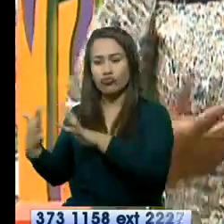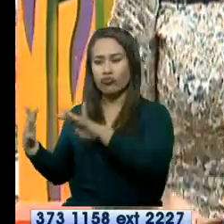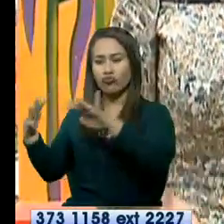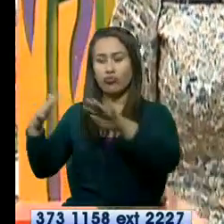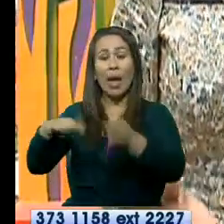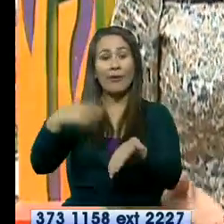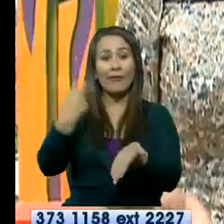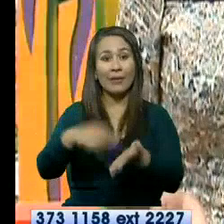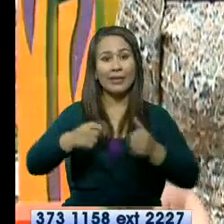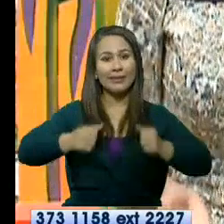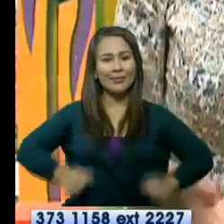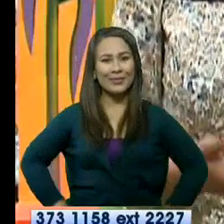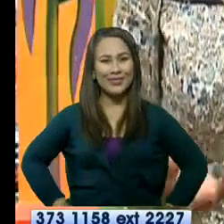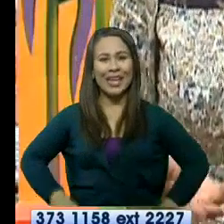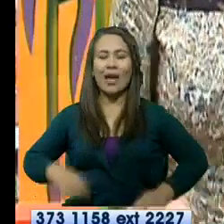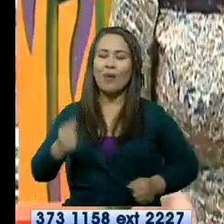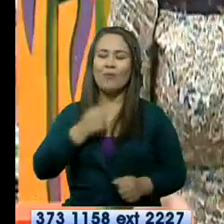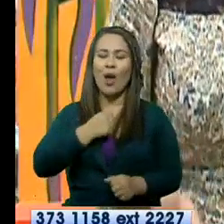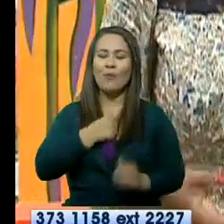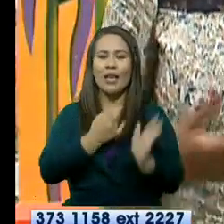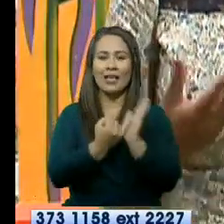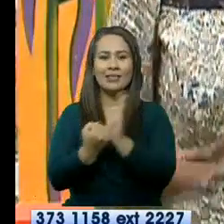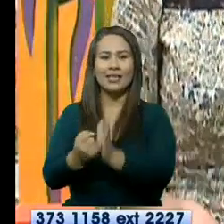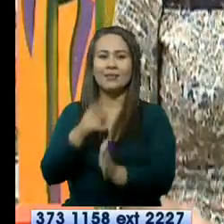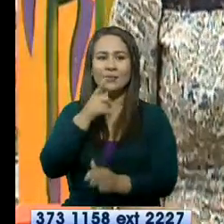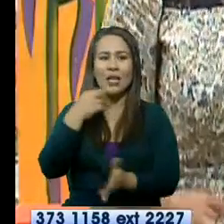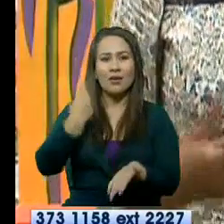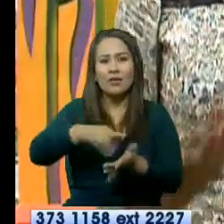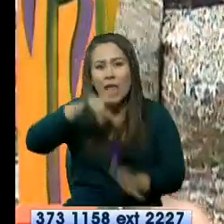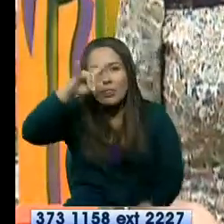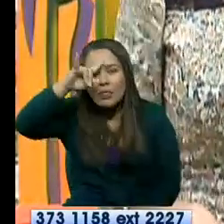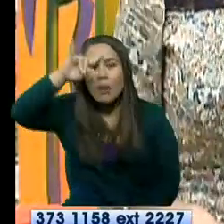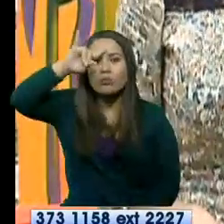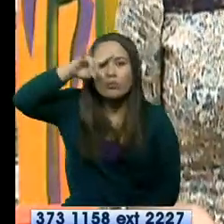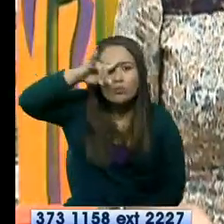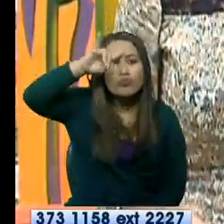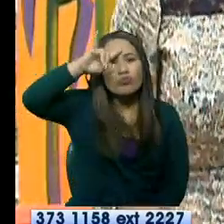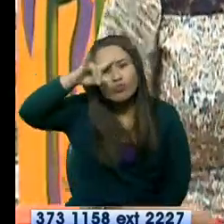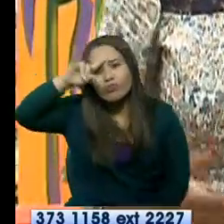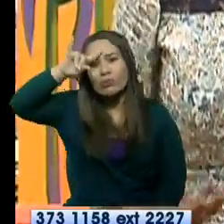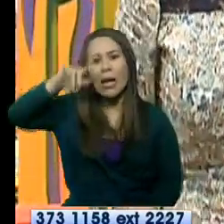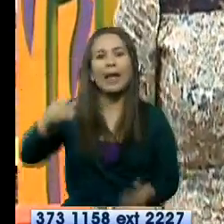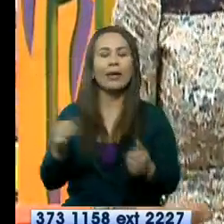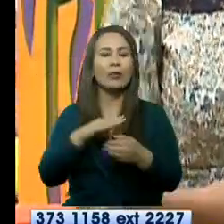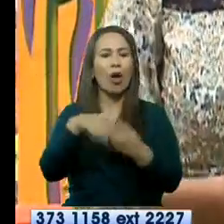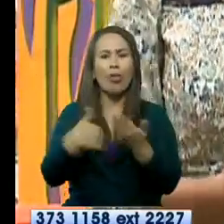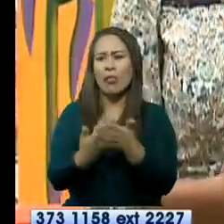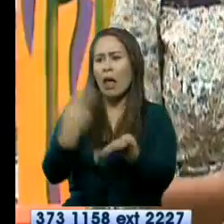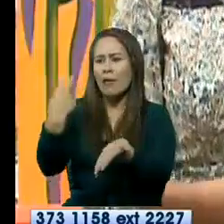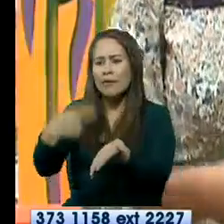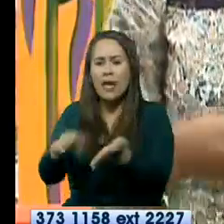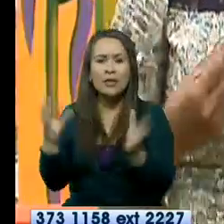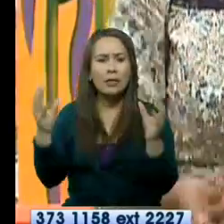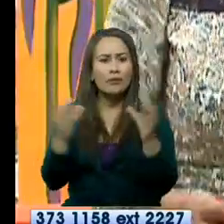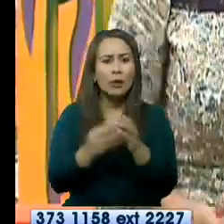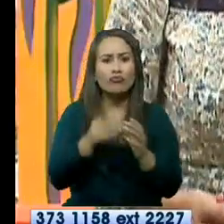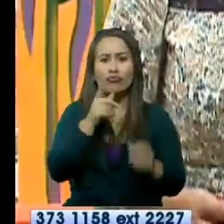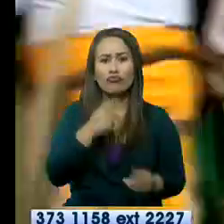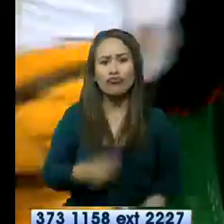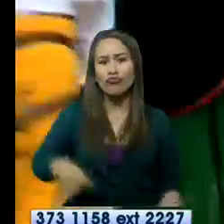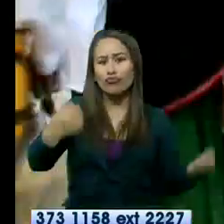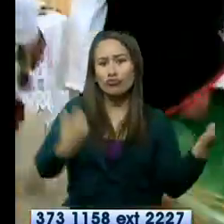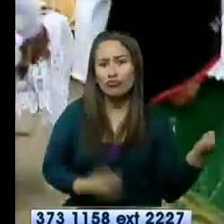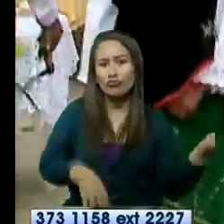se utiliza el traje típico y salen personajes como el Diablum. Además se caracteriza por las galladas y las coplas que van al son de la